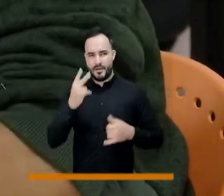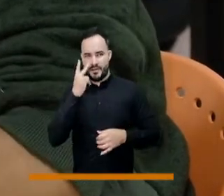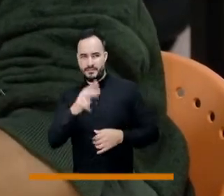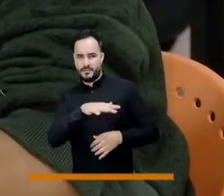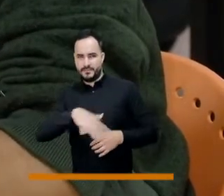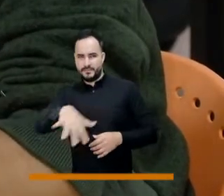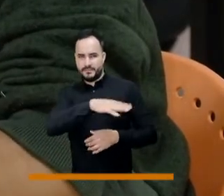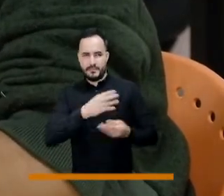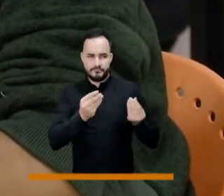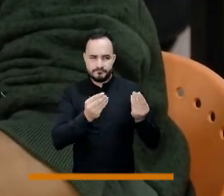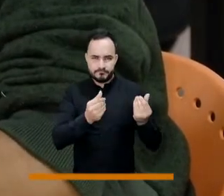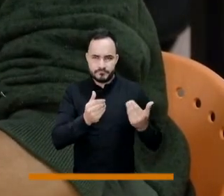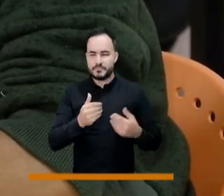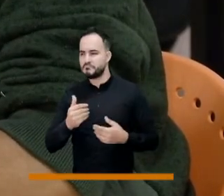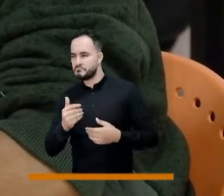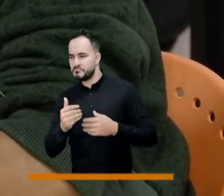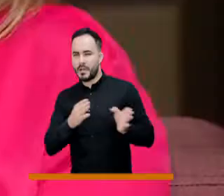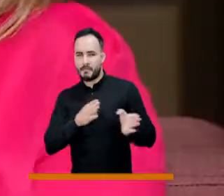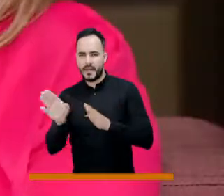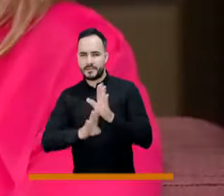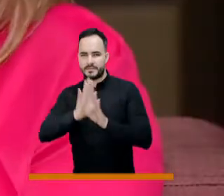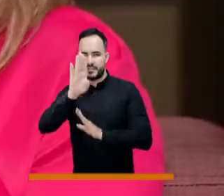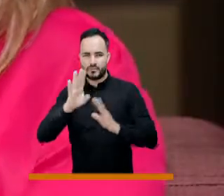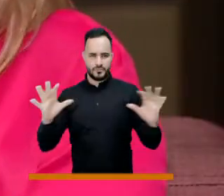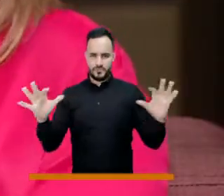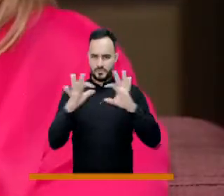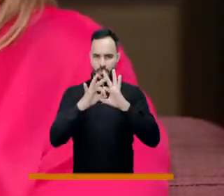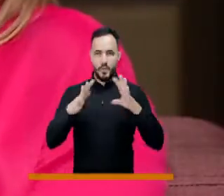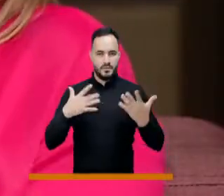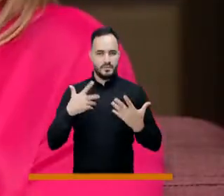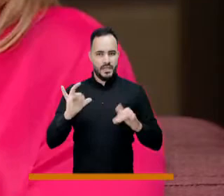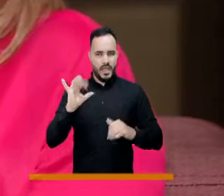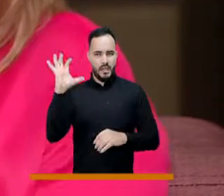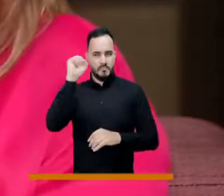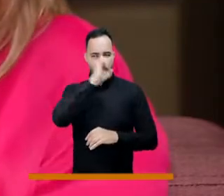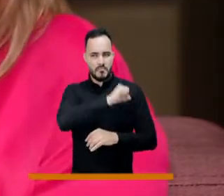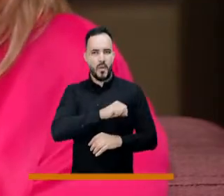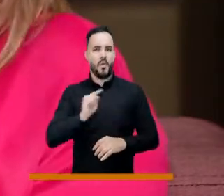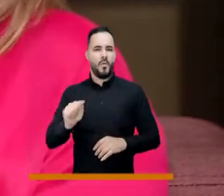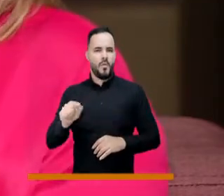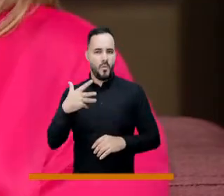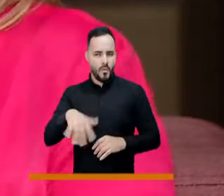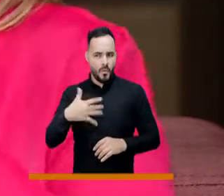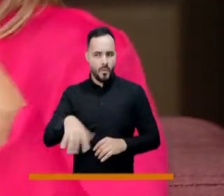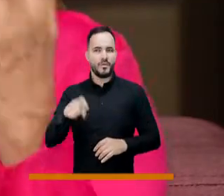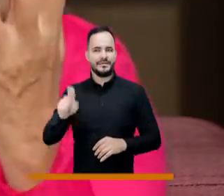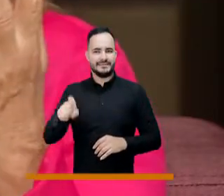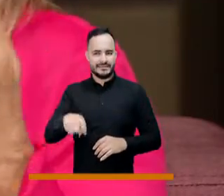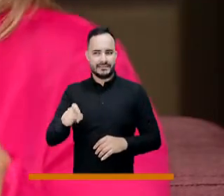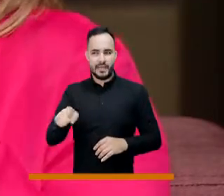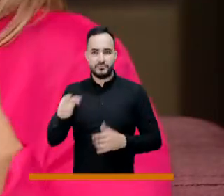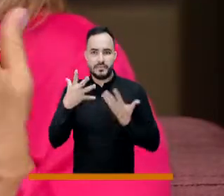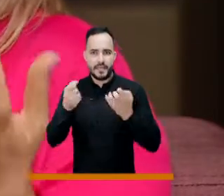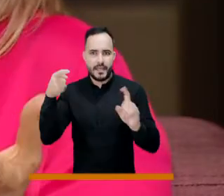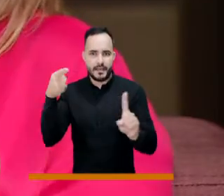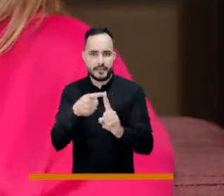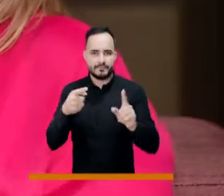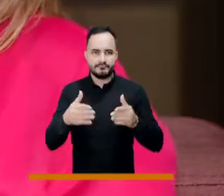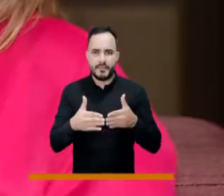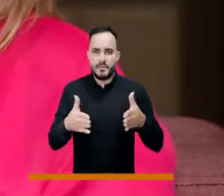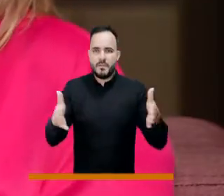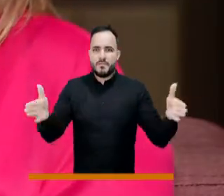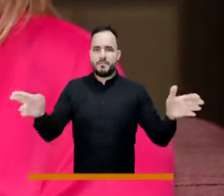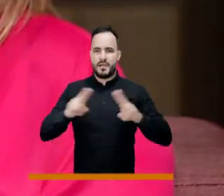del plan de desarrollo, contamos con la fortuna que hay un énfasis muy importante en ampliar y tratar de